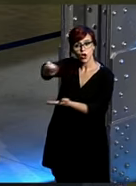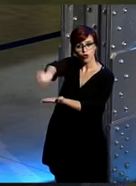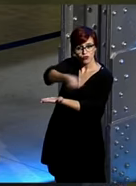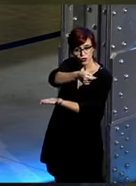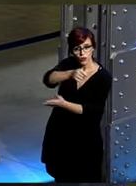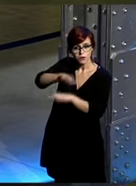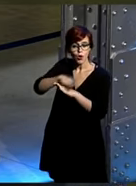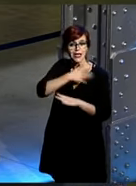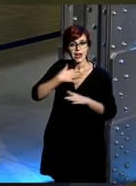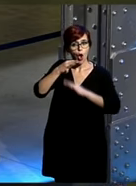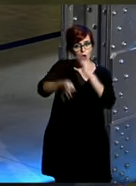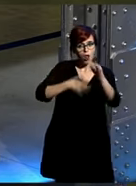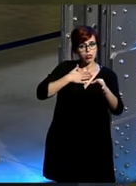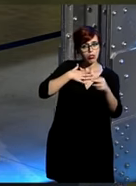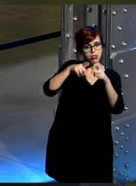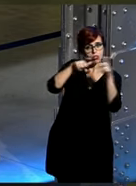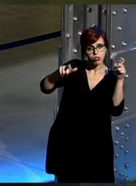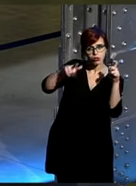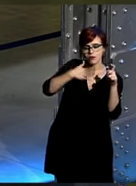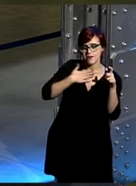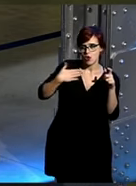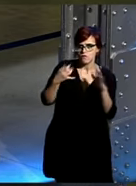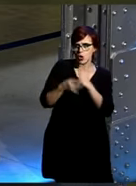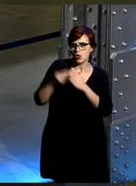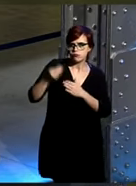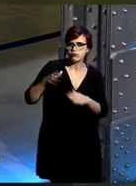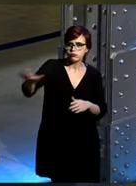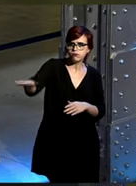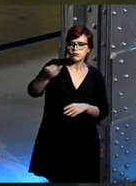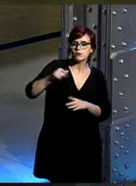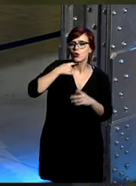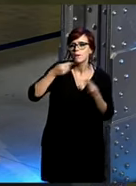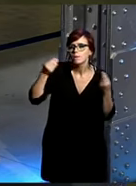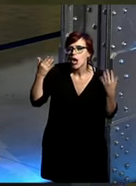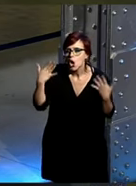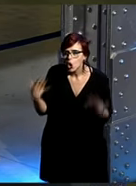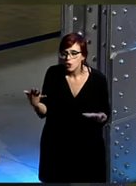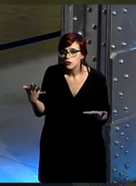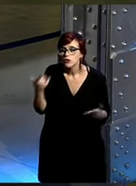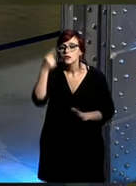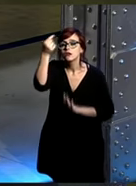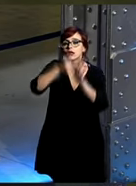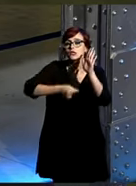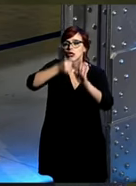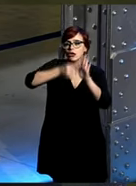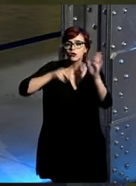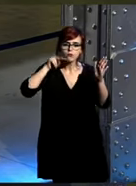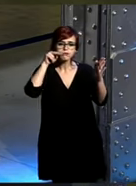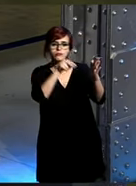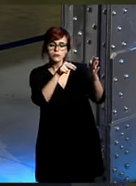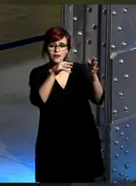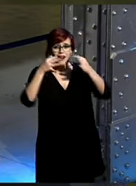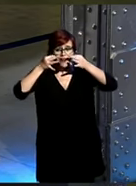quieren lo mejor para su organización, o sea, y actúan de manera egoísta, es que los criterios en los que se fijan tienen poco que